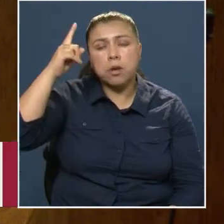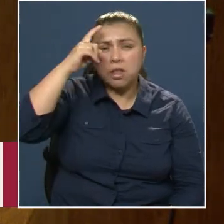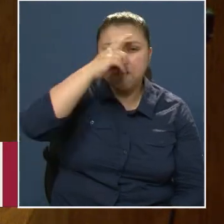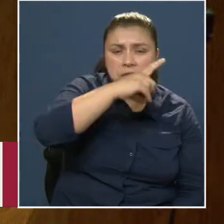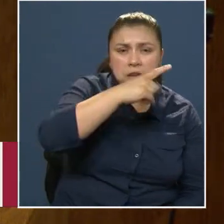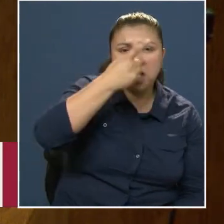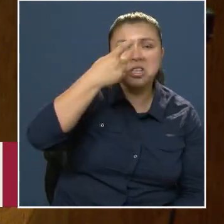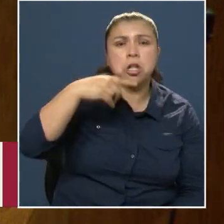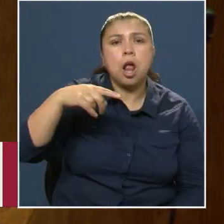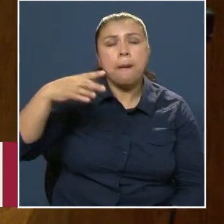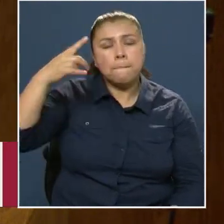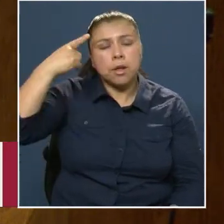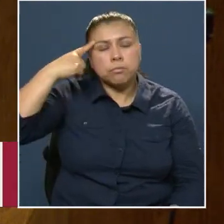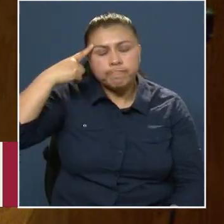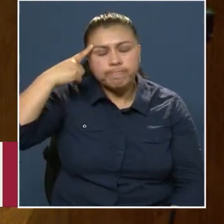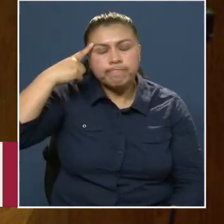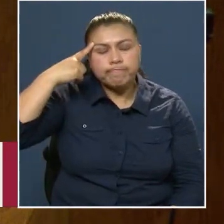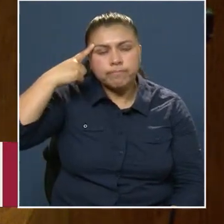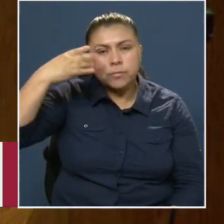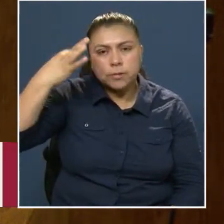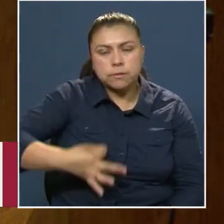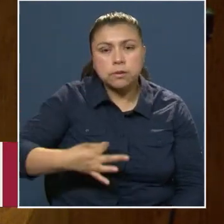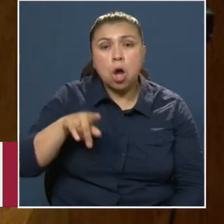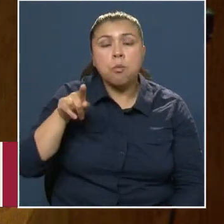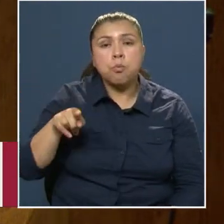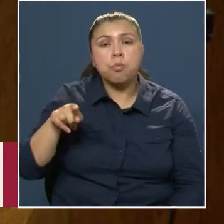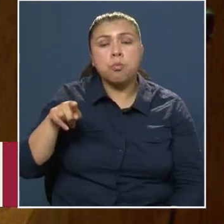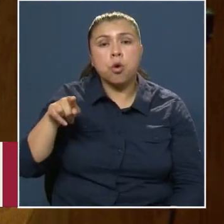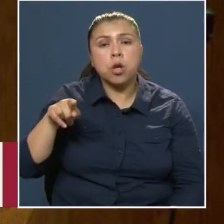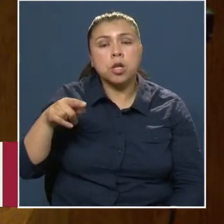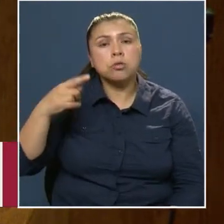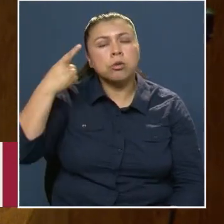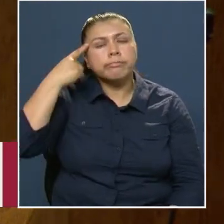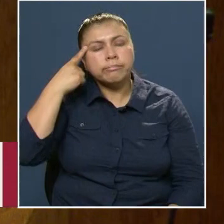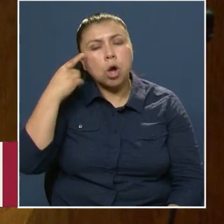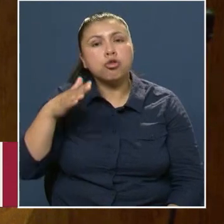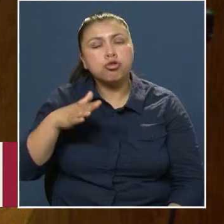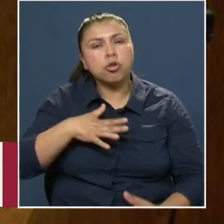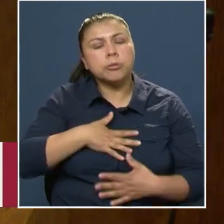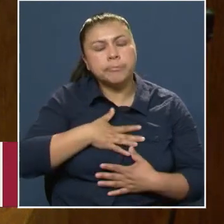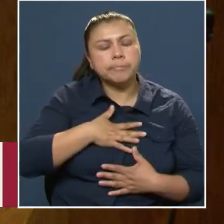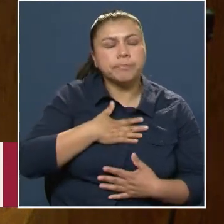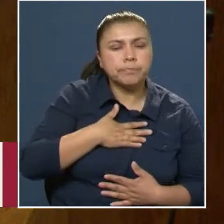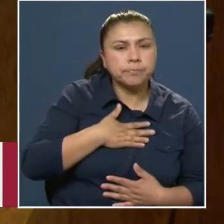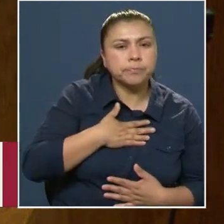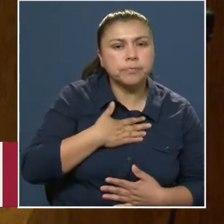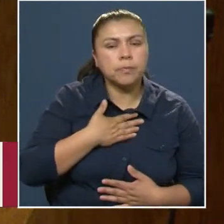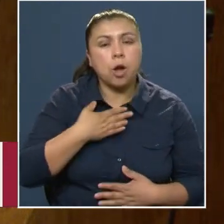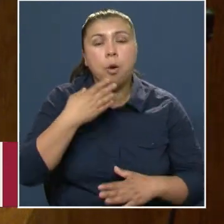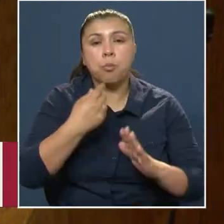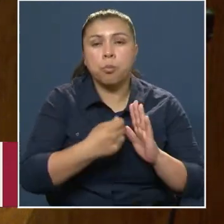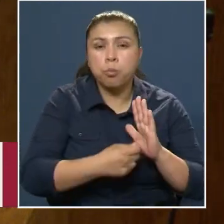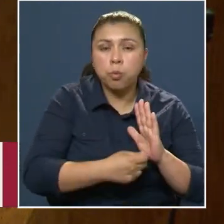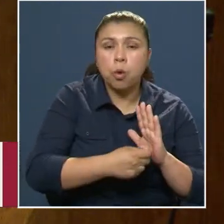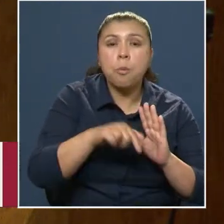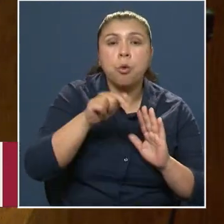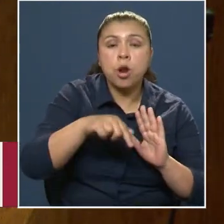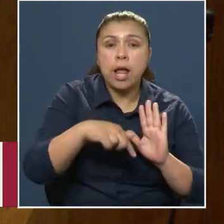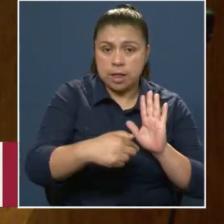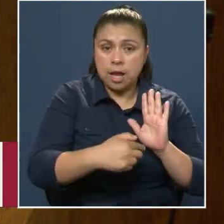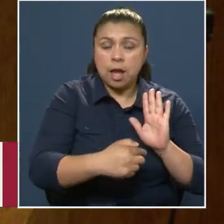inamovibles, y justamente por esa razón quedé profundamente conmovido con el reconocimiento que este